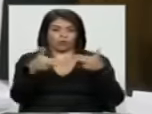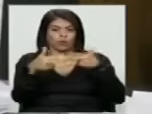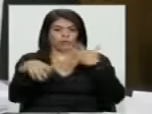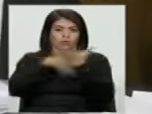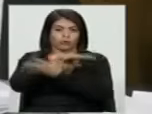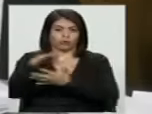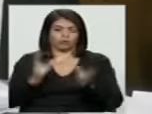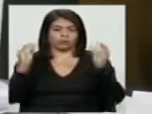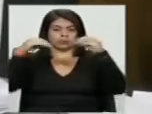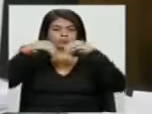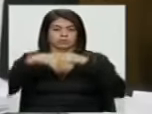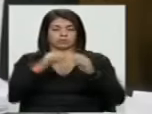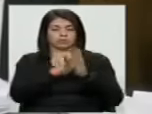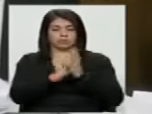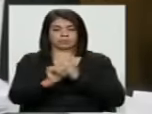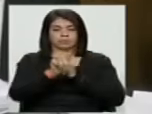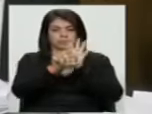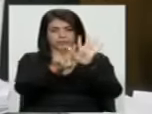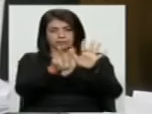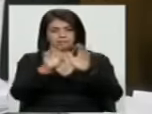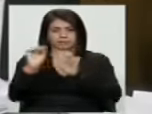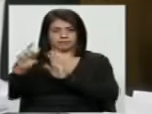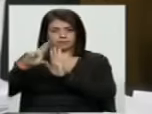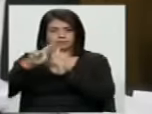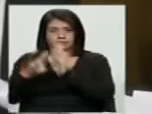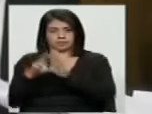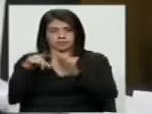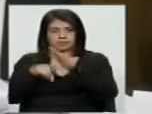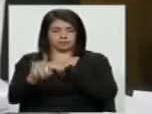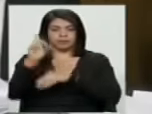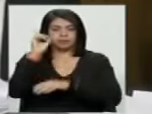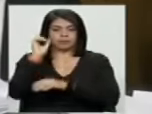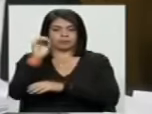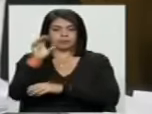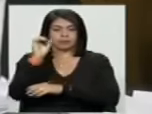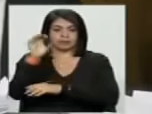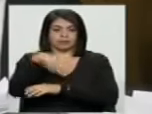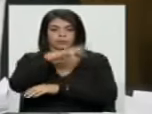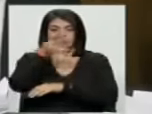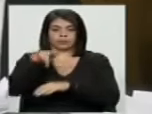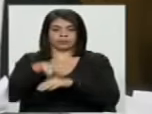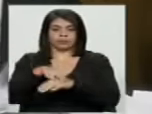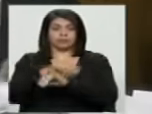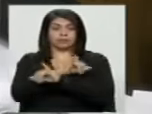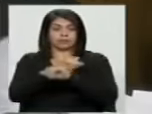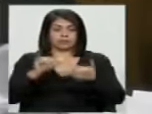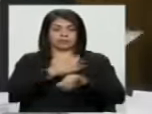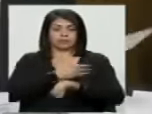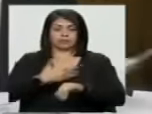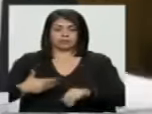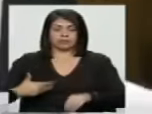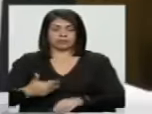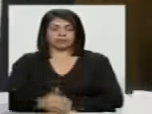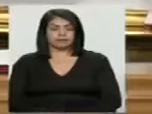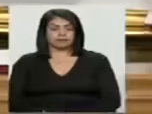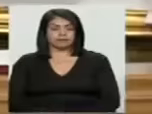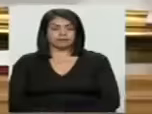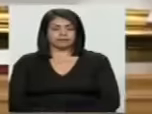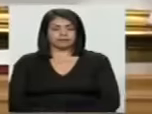de acuerdo con lo establecido en el artículo 70 del Reglamento Interior y de Debates de la Asamblea Nacional. Es todo, ciudadano